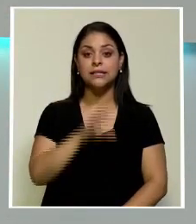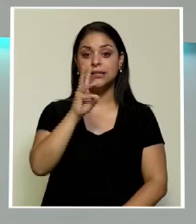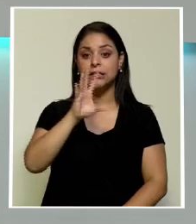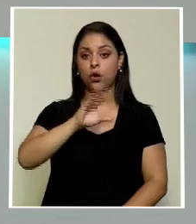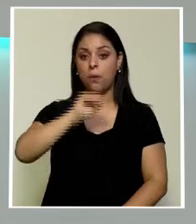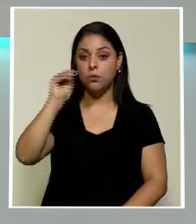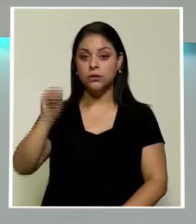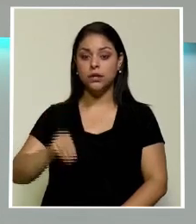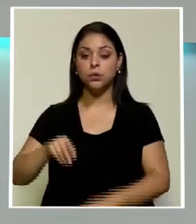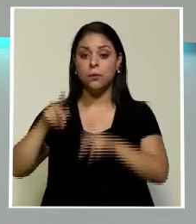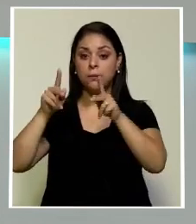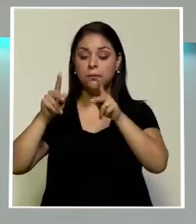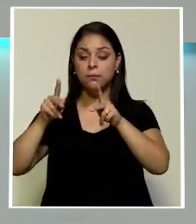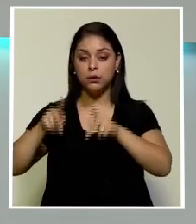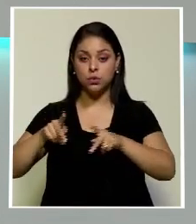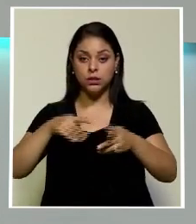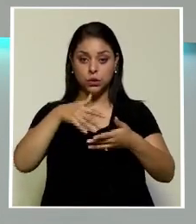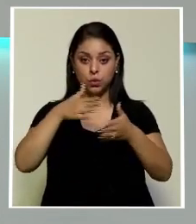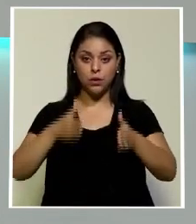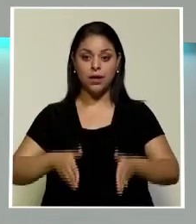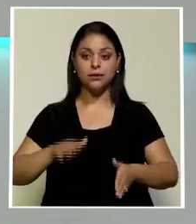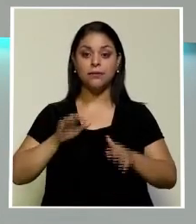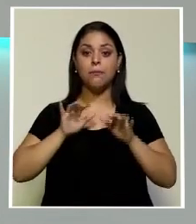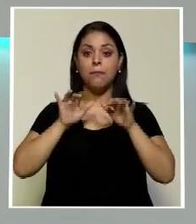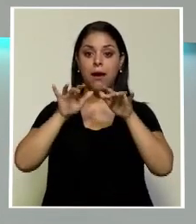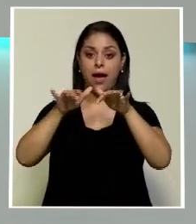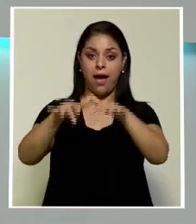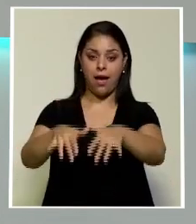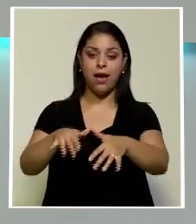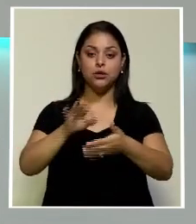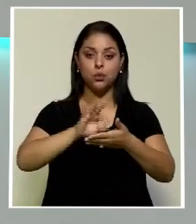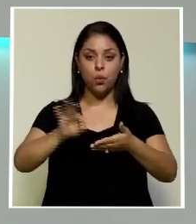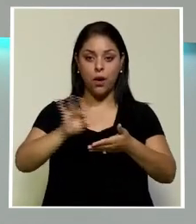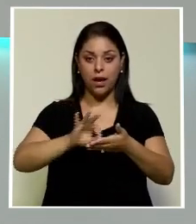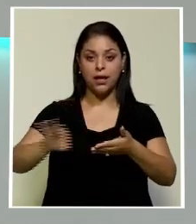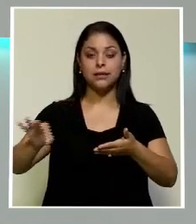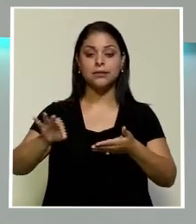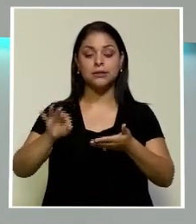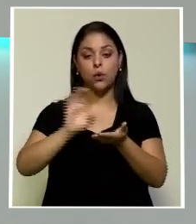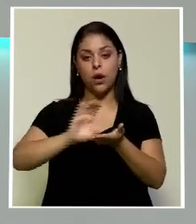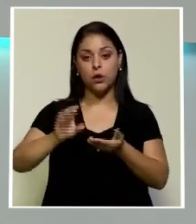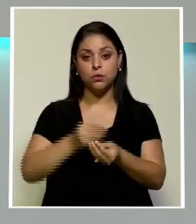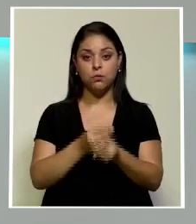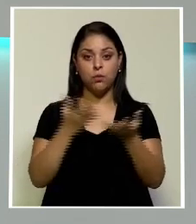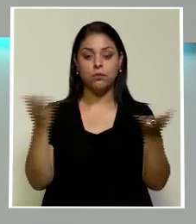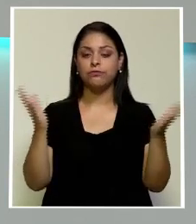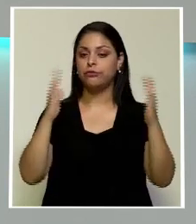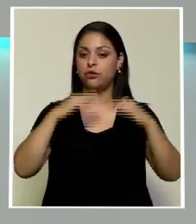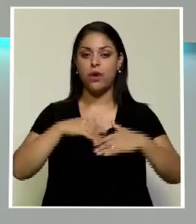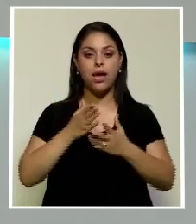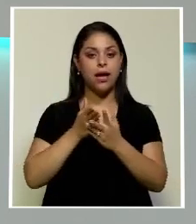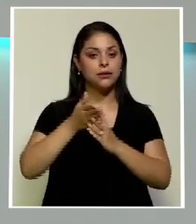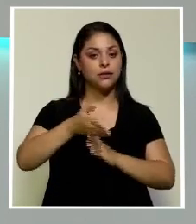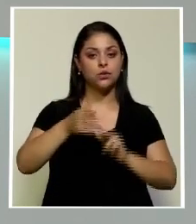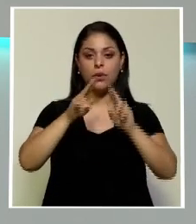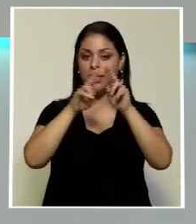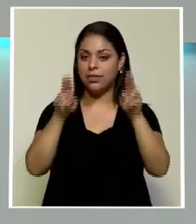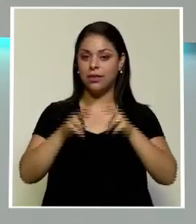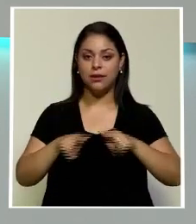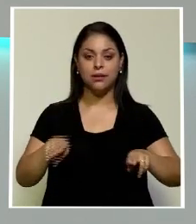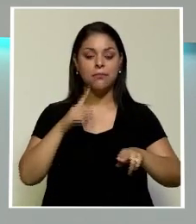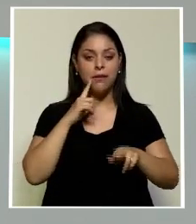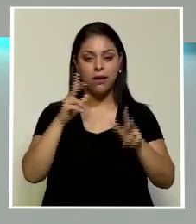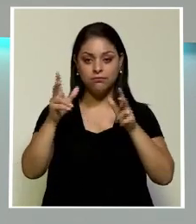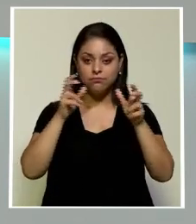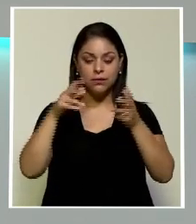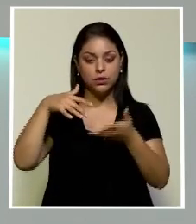que asiste a escuelas y colegios públicos sigue sin tener acceso a Internet para recibir sus lecciones, según señalaron en